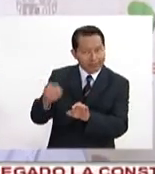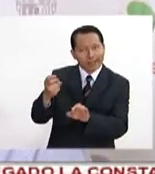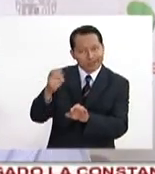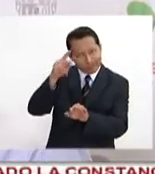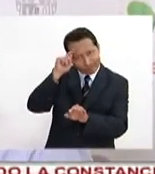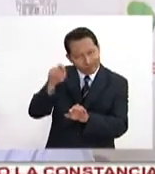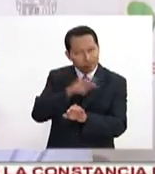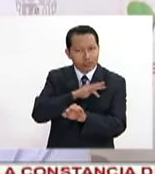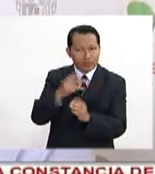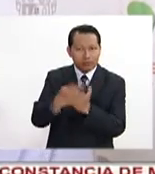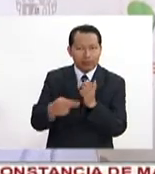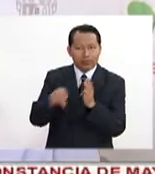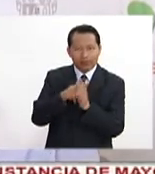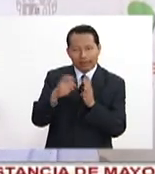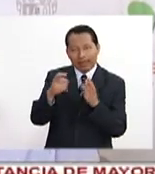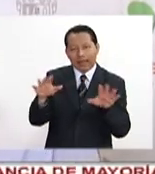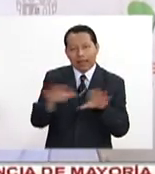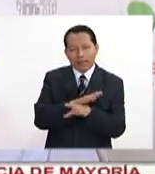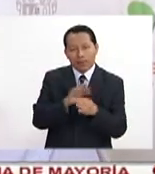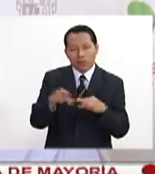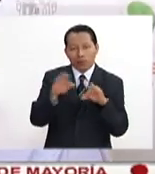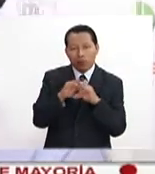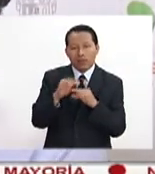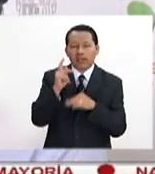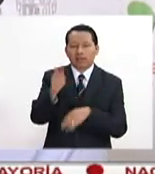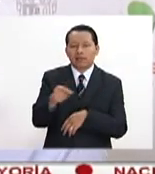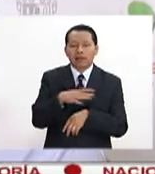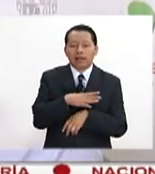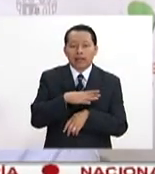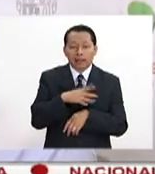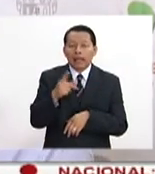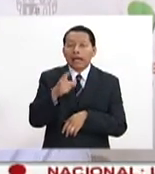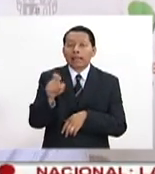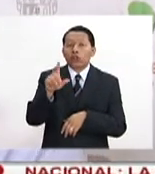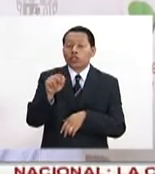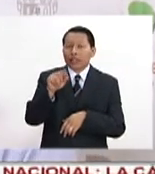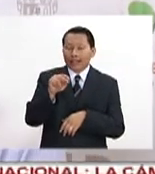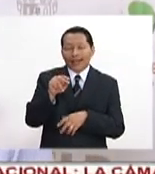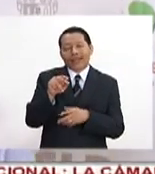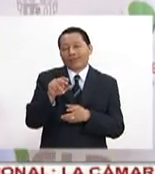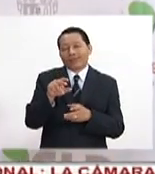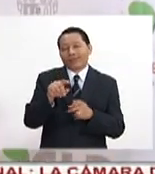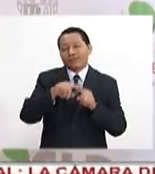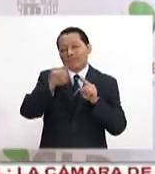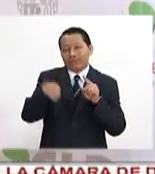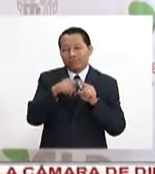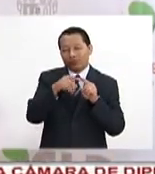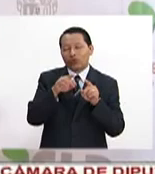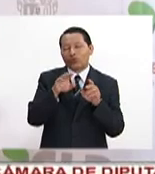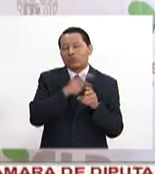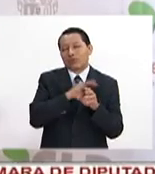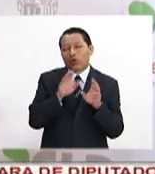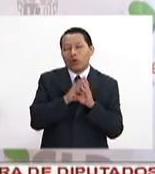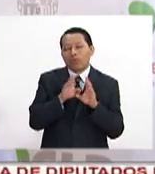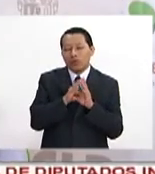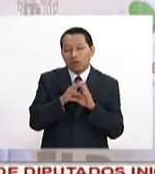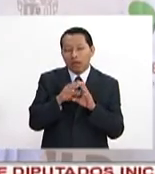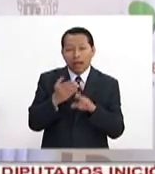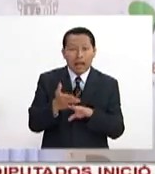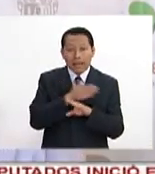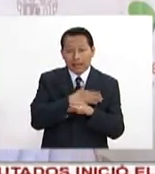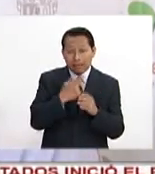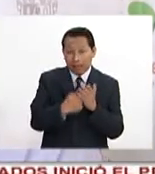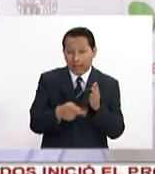un cambio radical. Lo decía en la participación, un cambio de 180 grados. Antes, obtener una plaza de